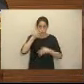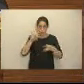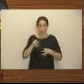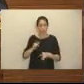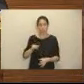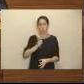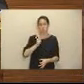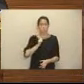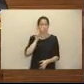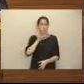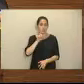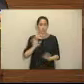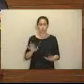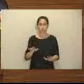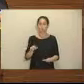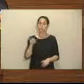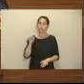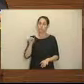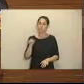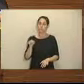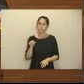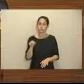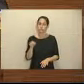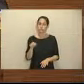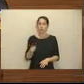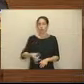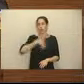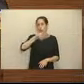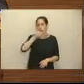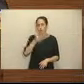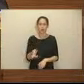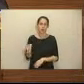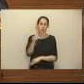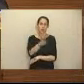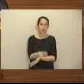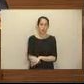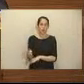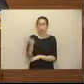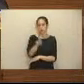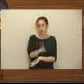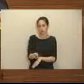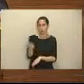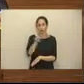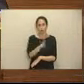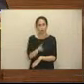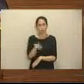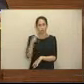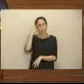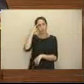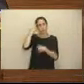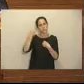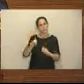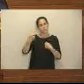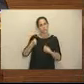falso. Sigue preso de ese relato como un conductor que va por la autopista en dirección contraria, porque